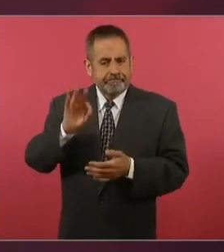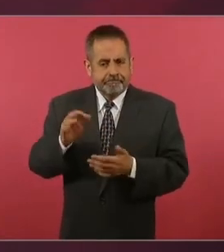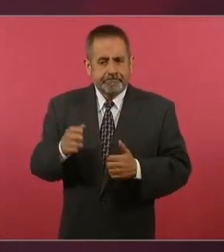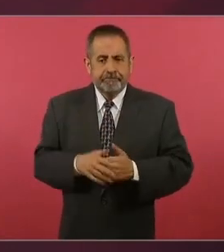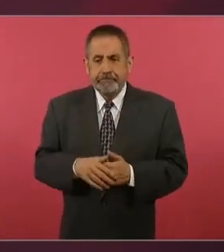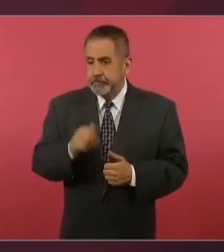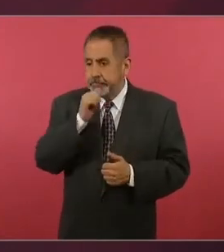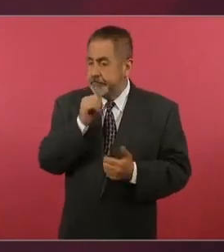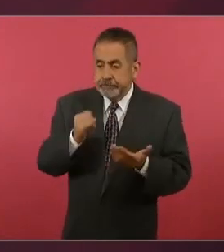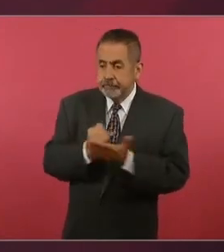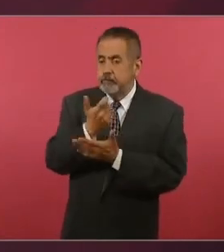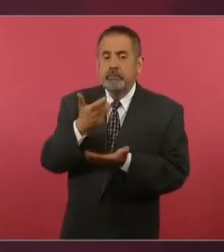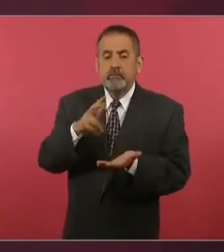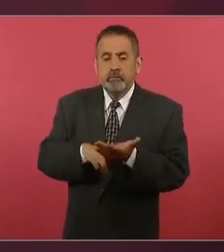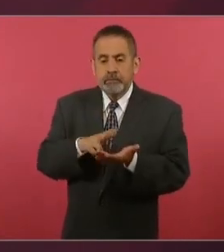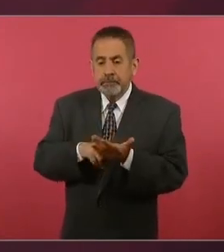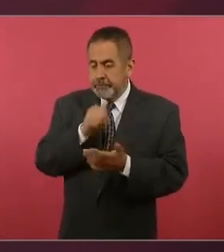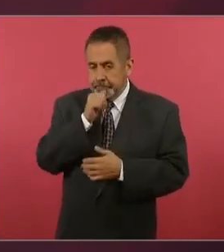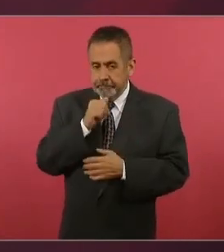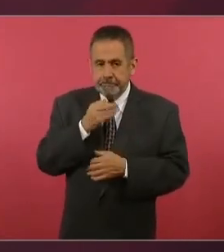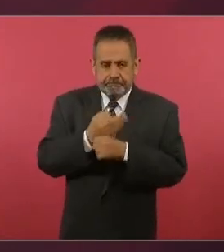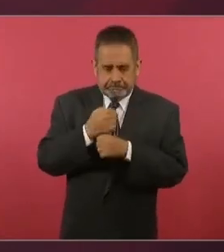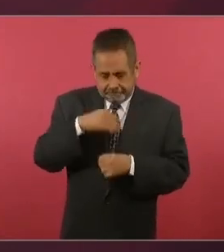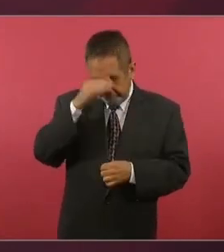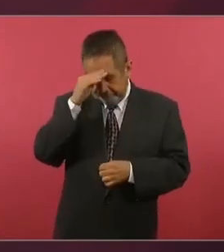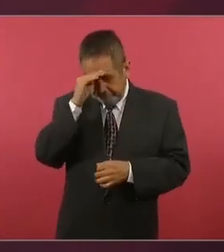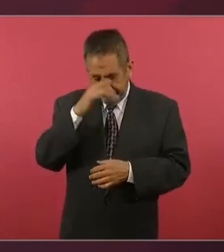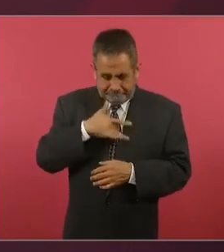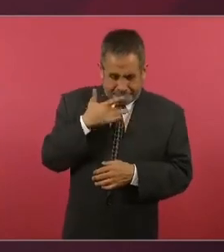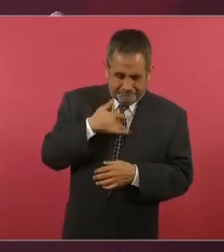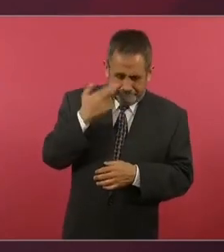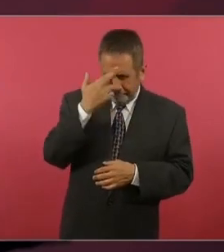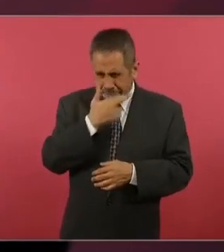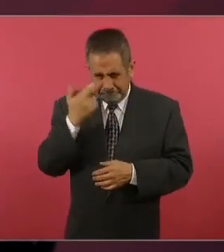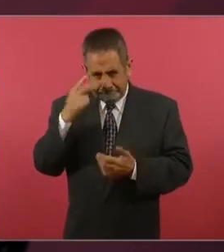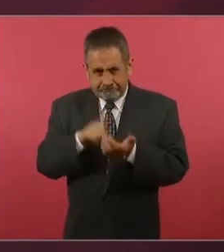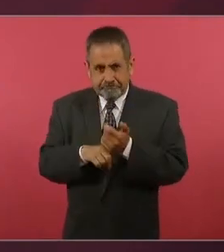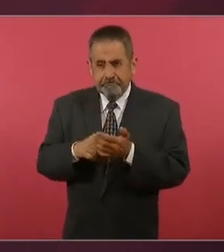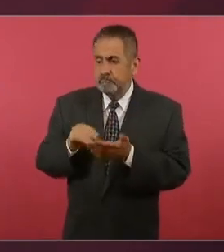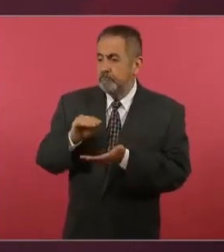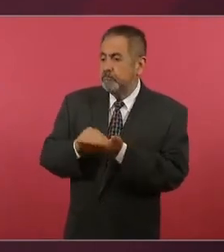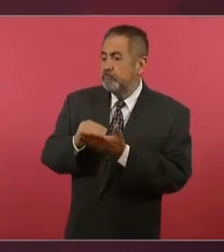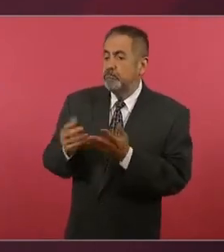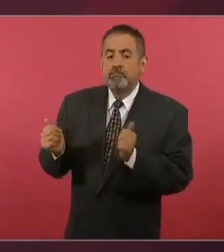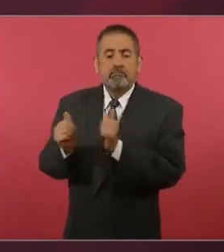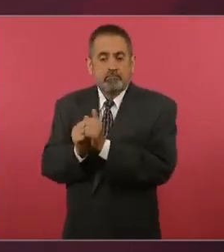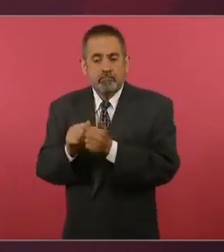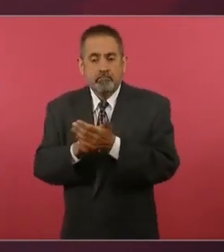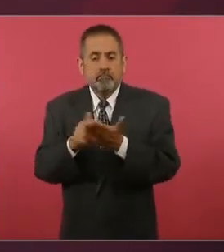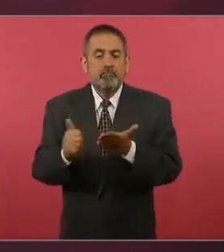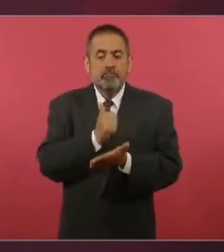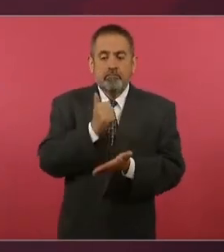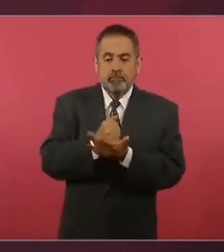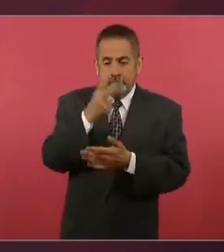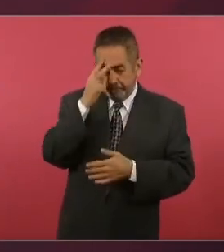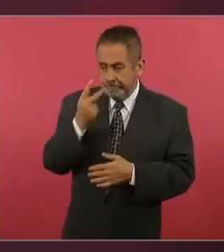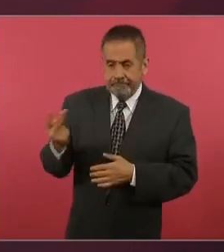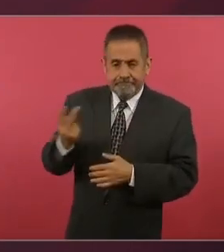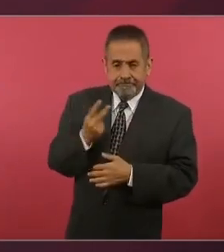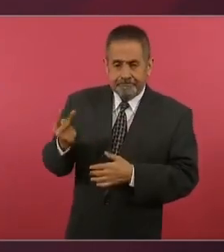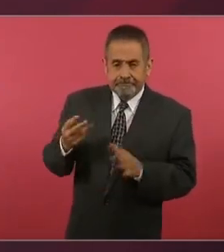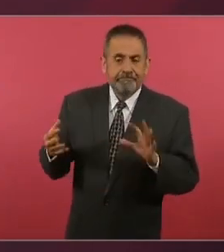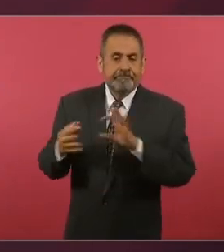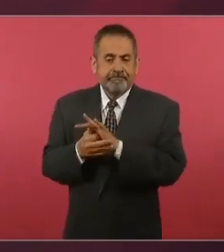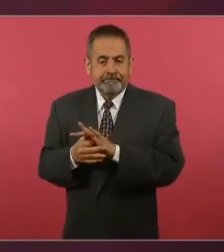todavía no está definido, el tema de las tarifas se está analizando, es una situación que tenemos que analizar con la Ciudad de México en virtud de que el sistema